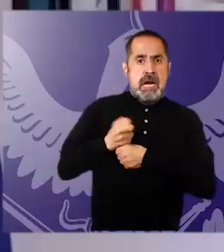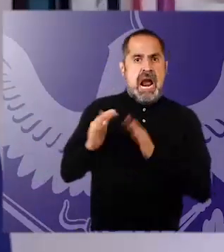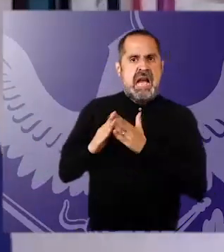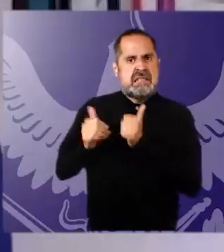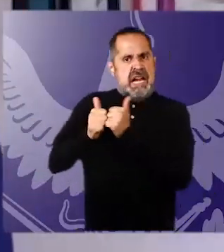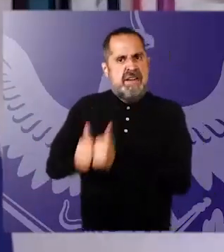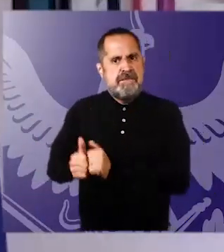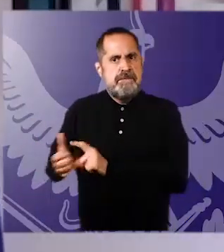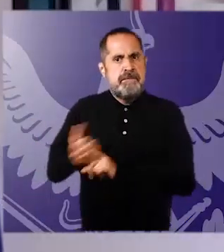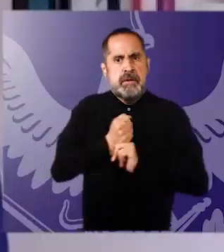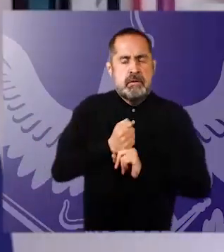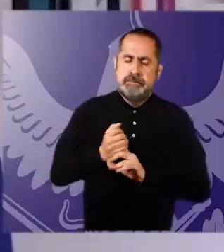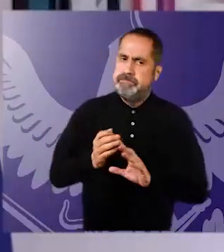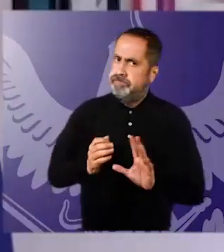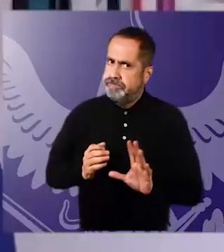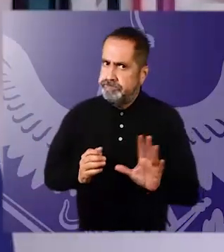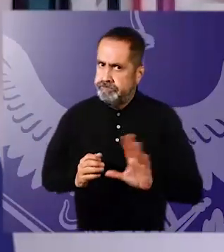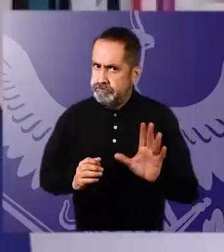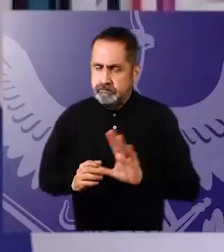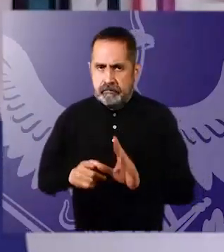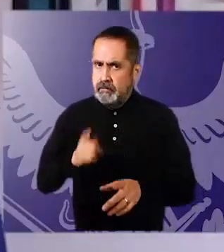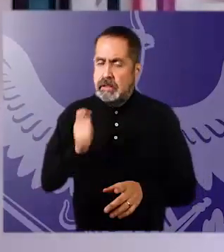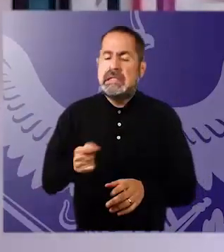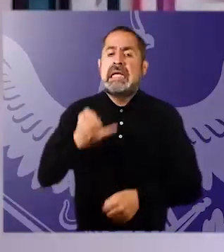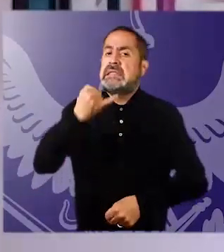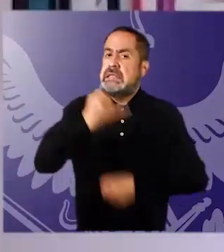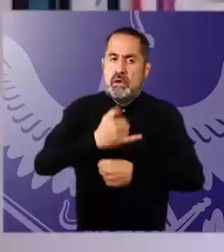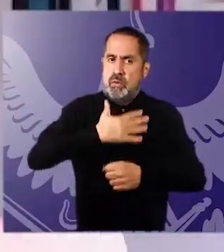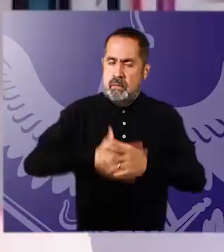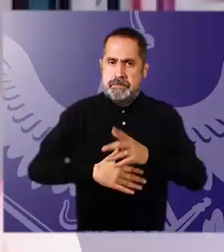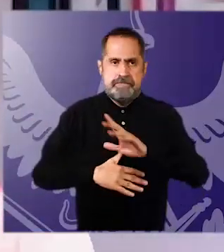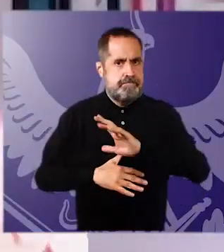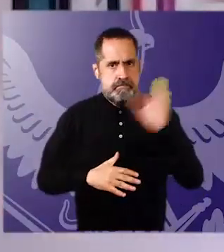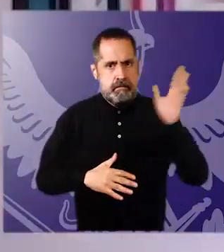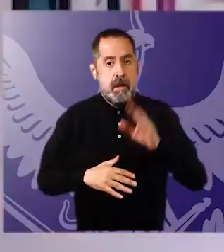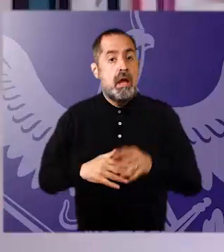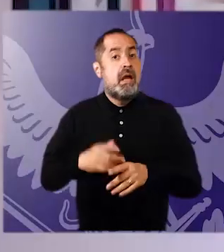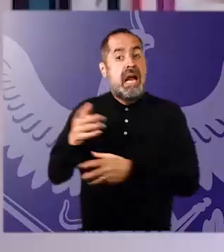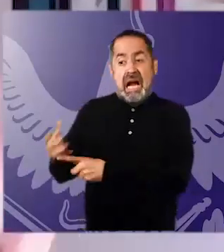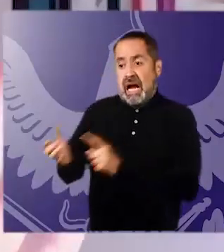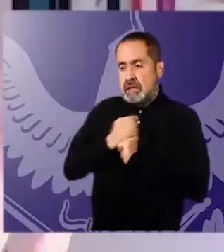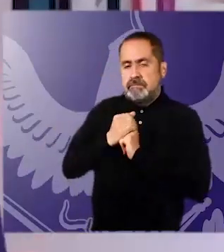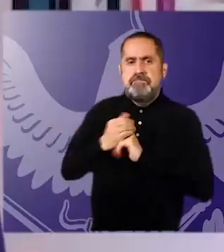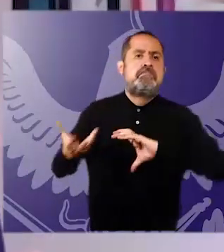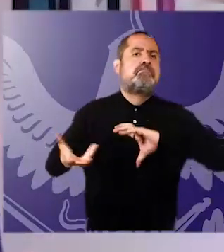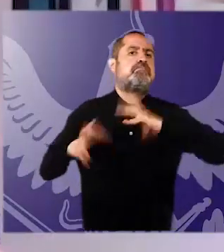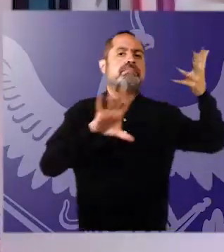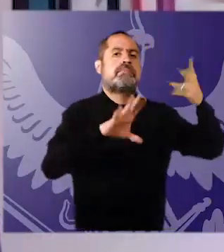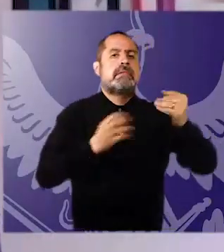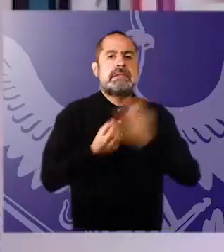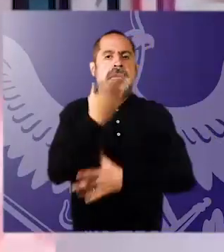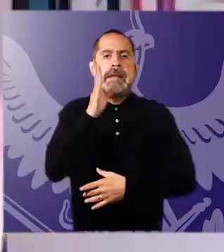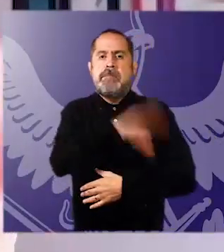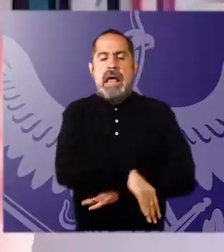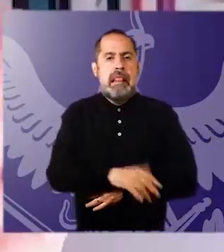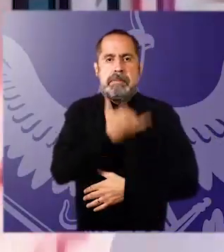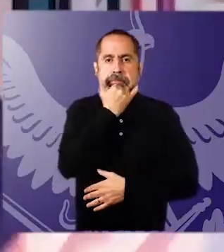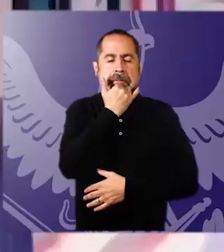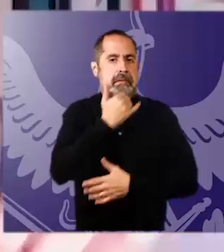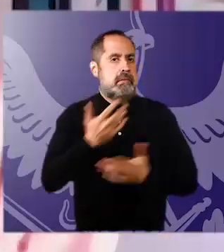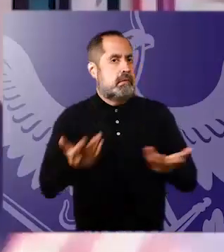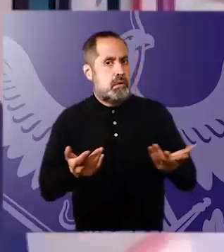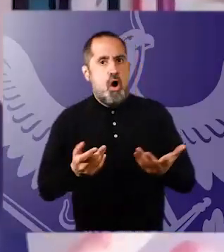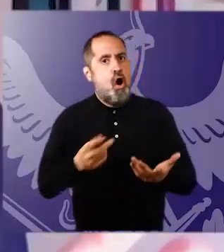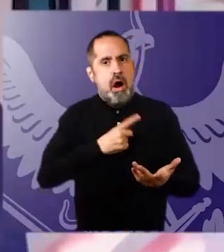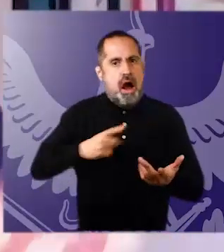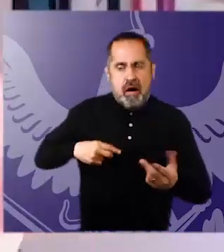¿no? Aisladas. Esto no solo es injusto, sino contraproducente. Entre